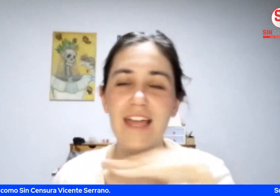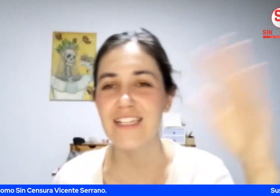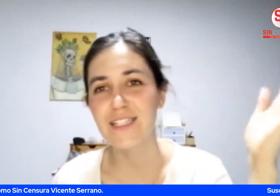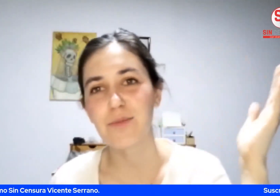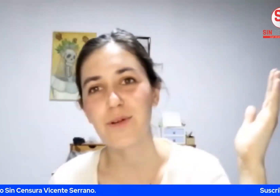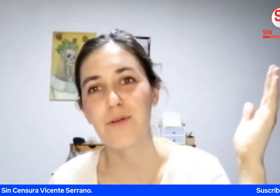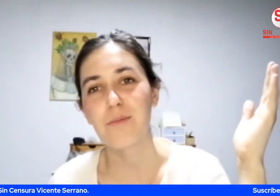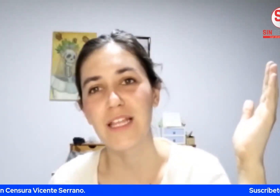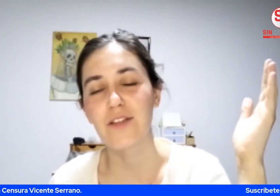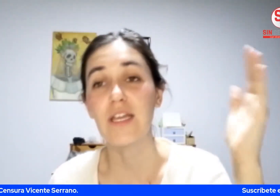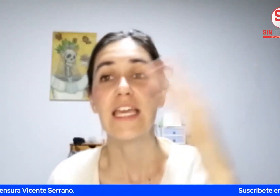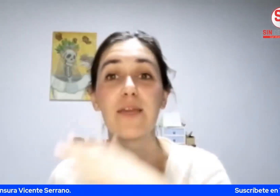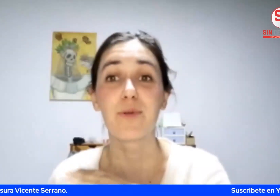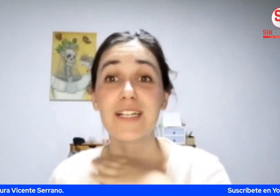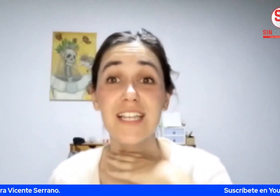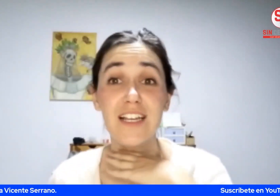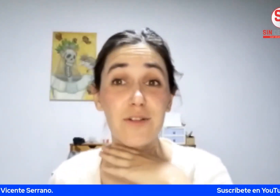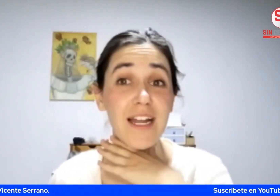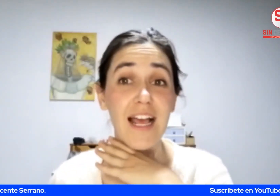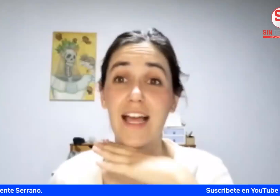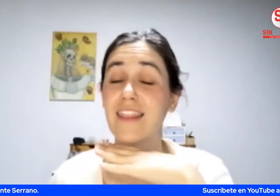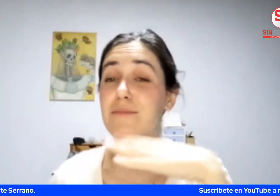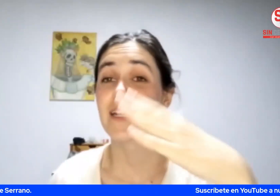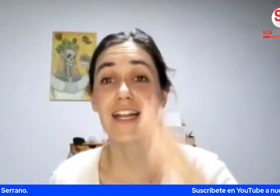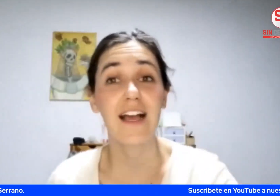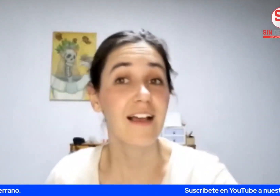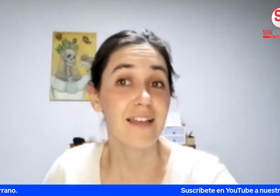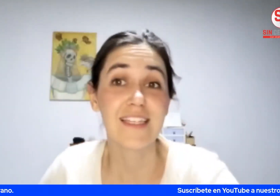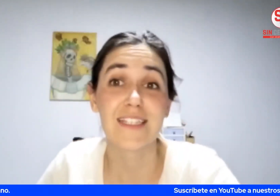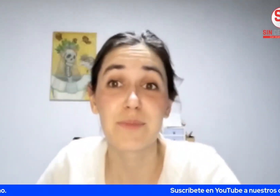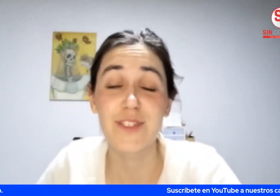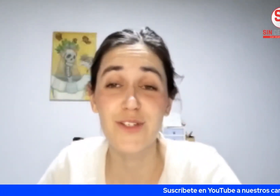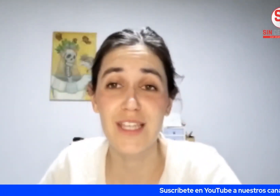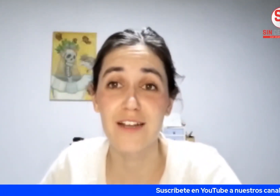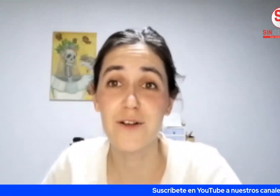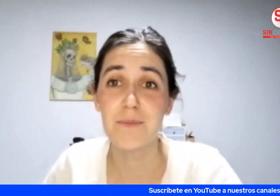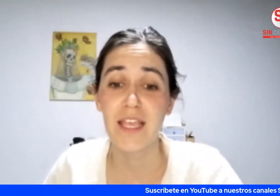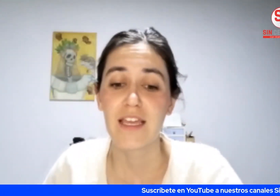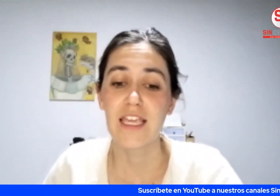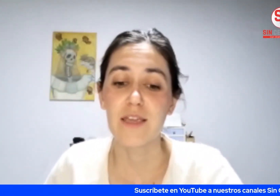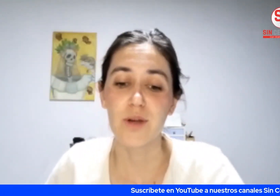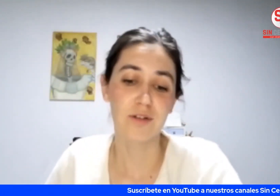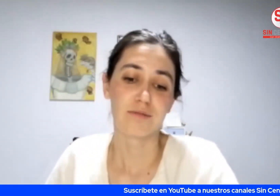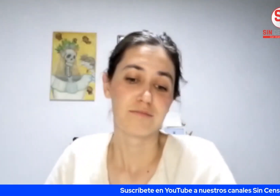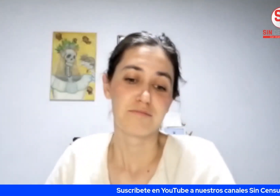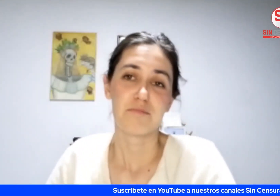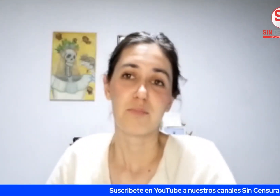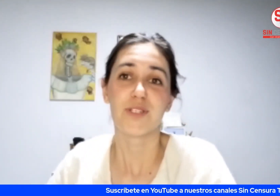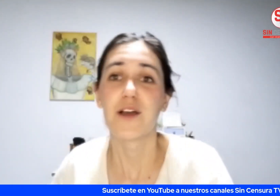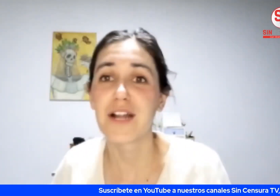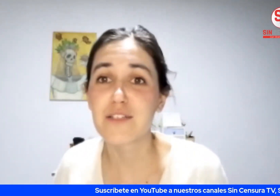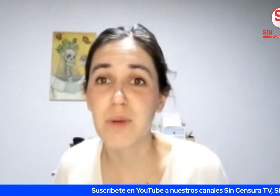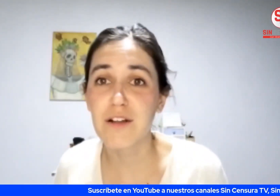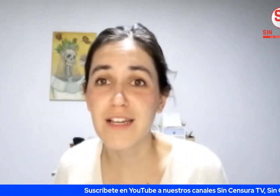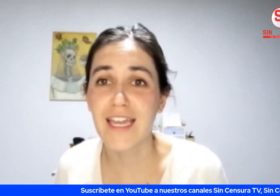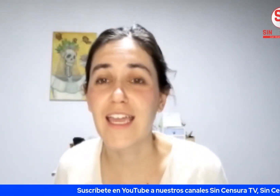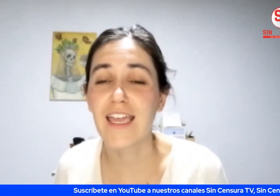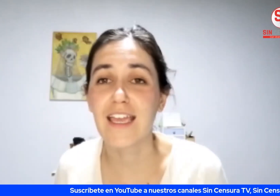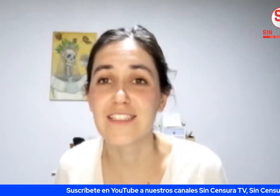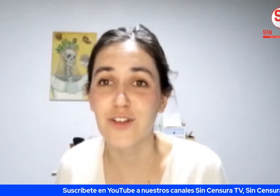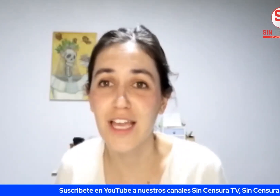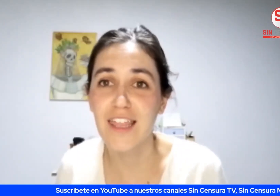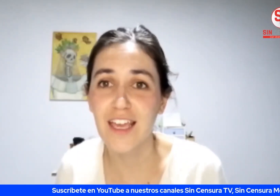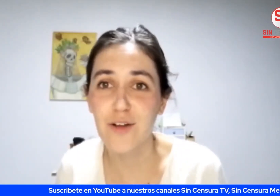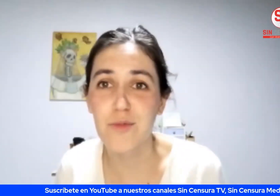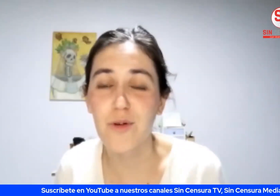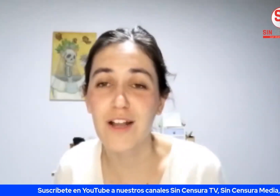verdad olvidarse por completo y ponerse a robar de manera estrepitosa, ¿no? Y bueno, pues ahora espero